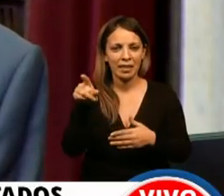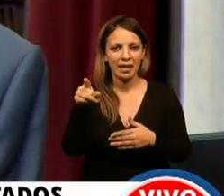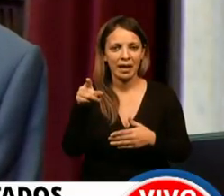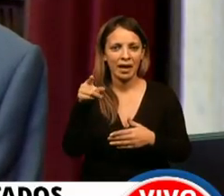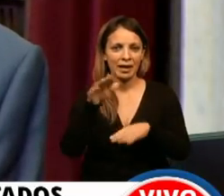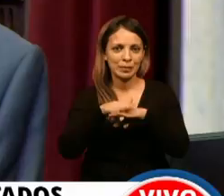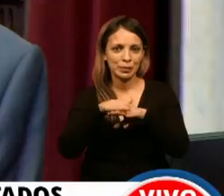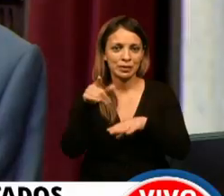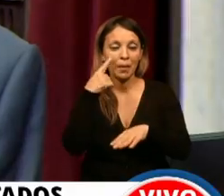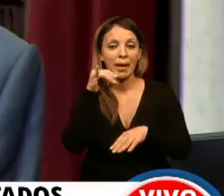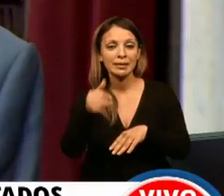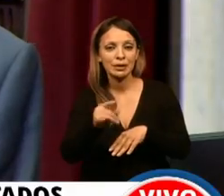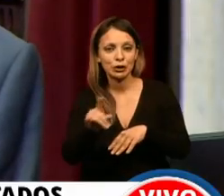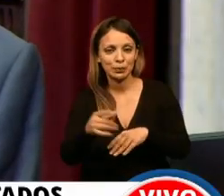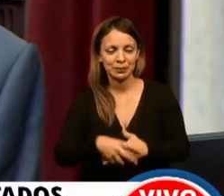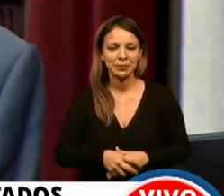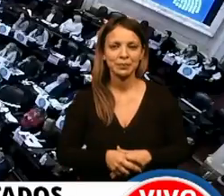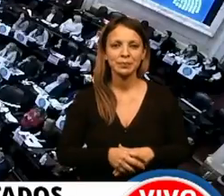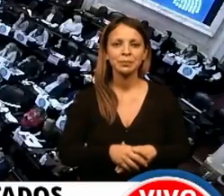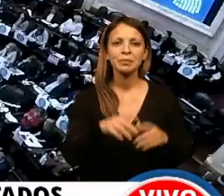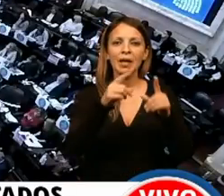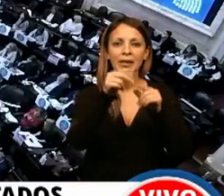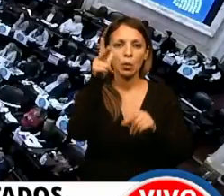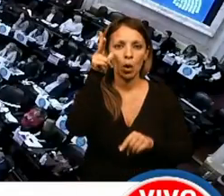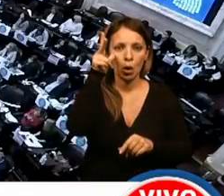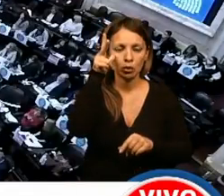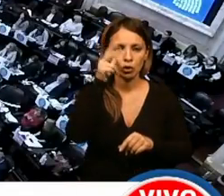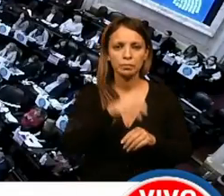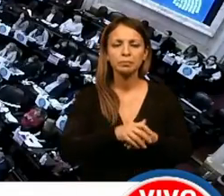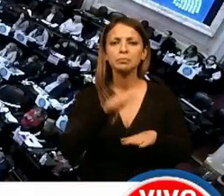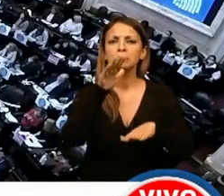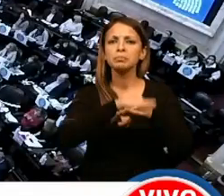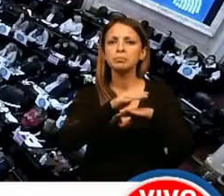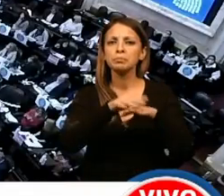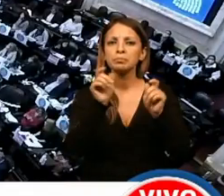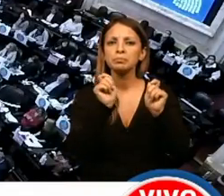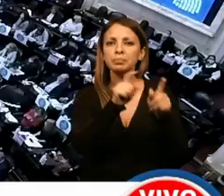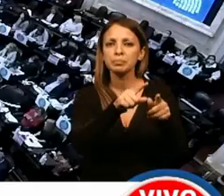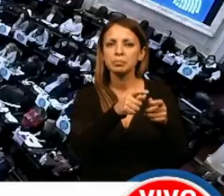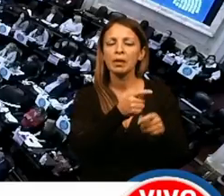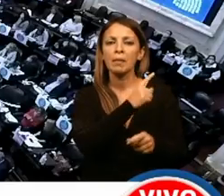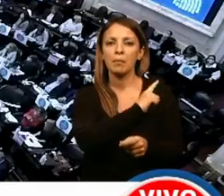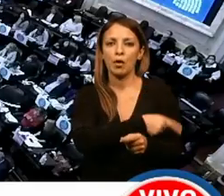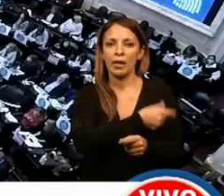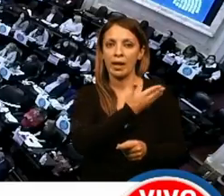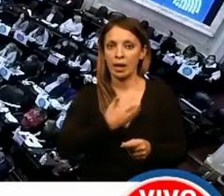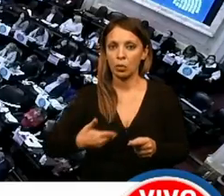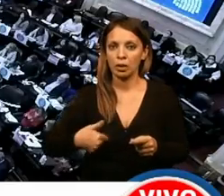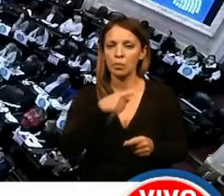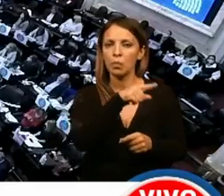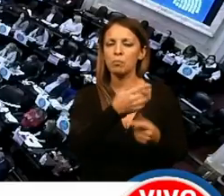informante se acepta artículo 8 se faculta al poder ejecutivo a